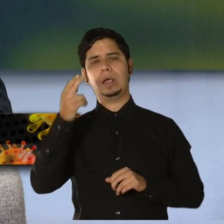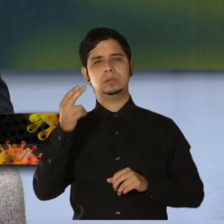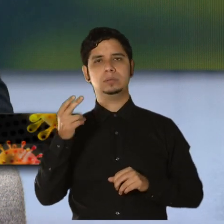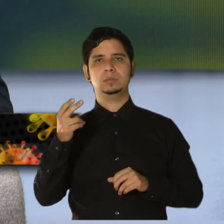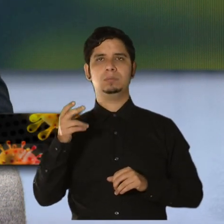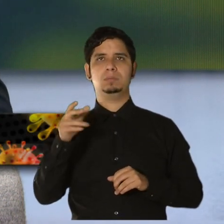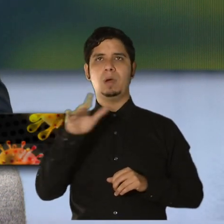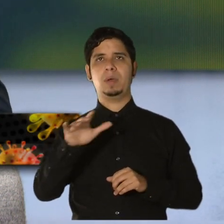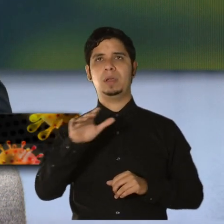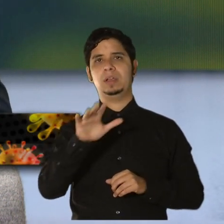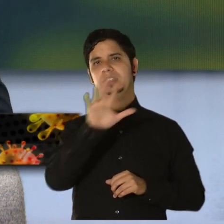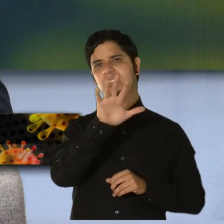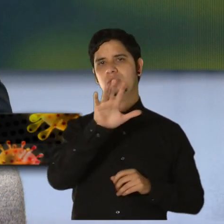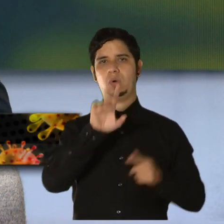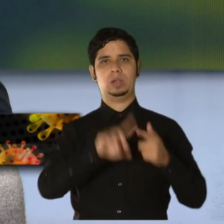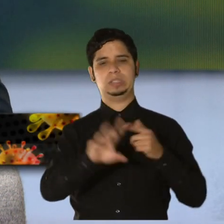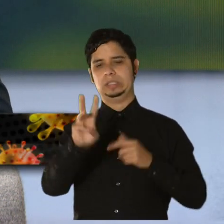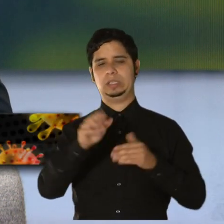entre $5 a